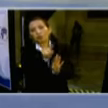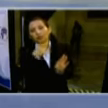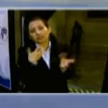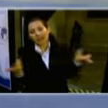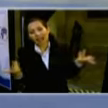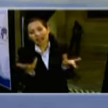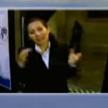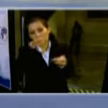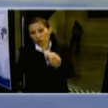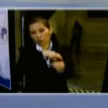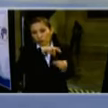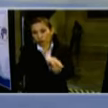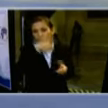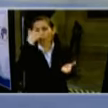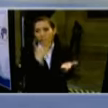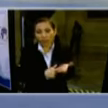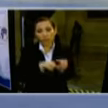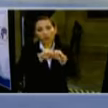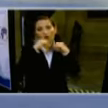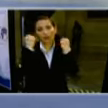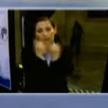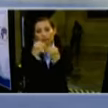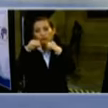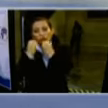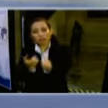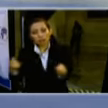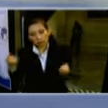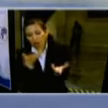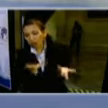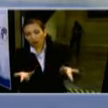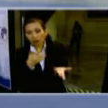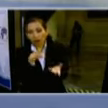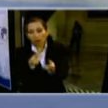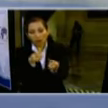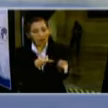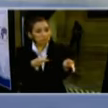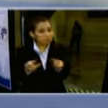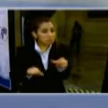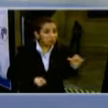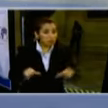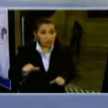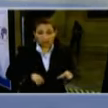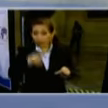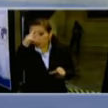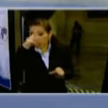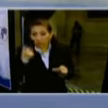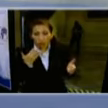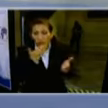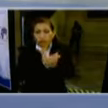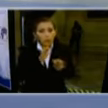estructuran los votos dentro de estas organizaciones, qué juegos está realizando ahí nuestro país y qué estrategia. Por